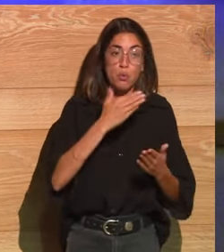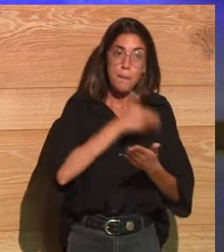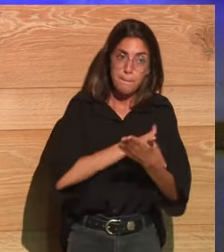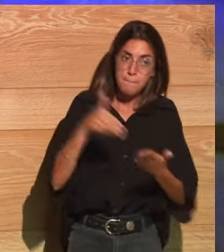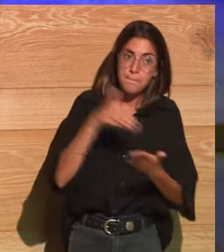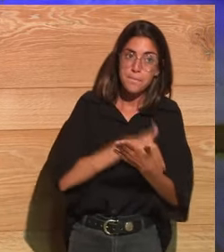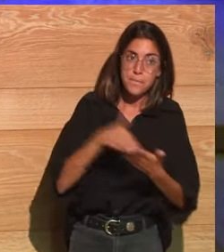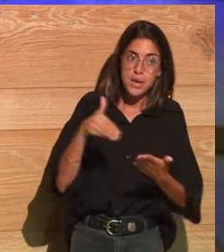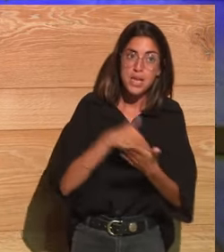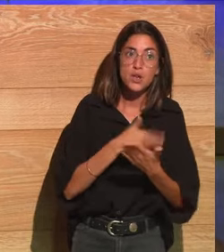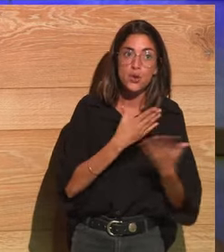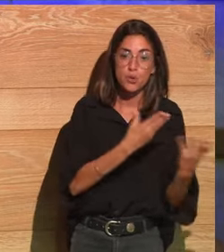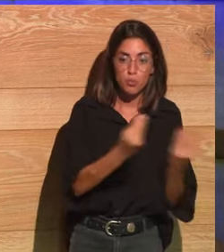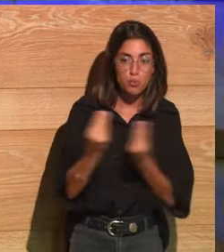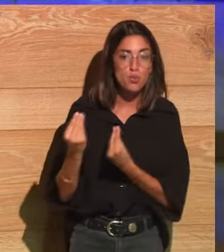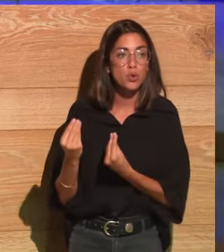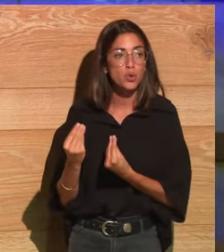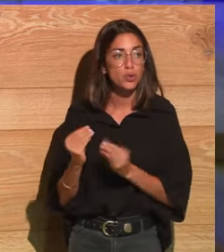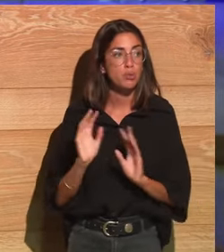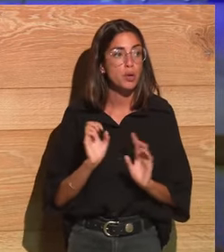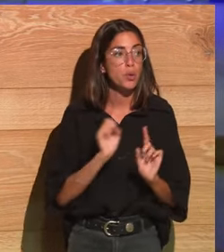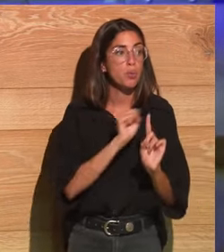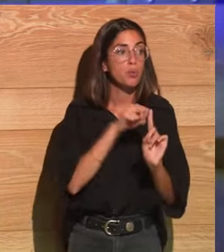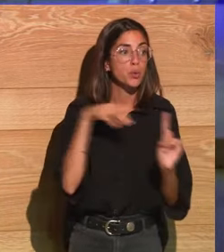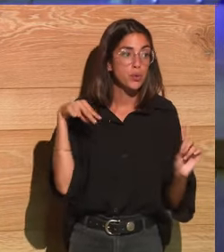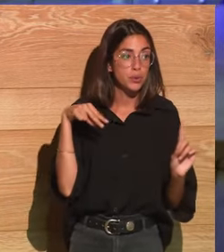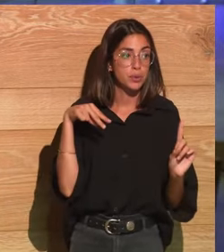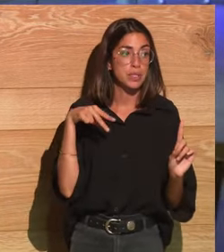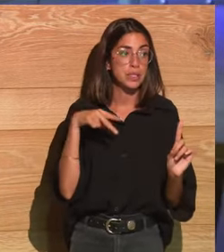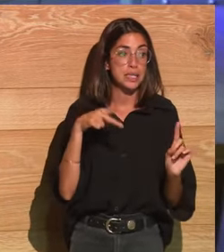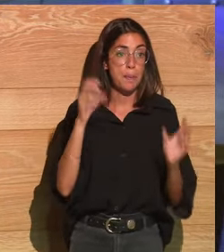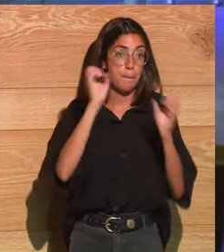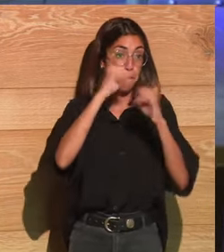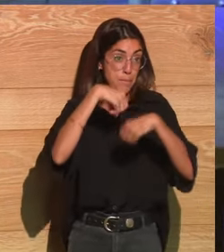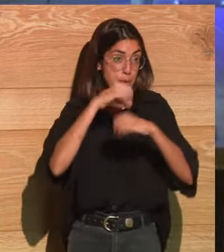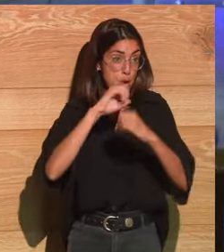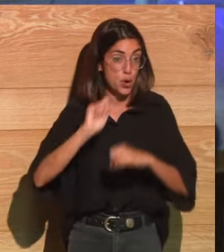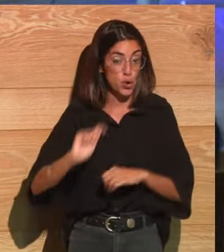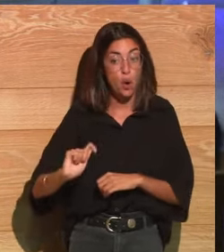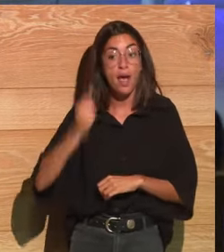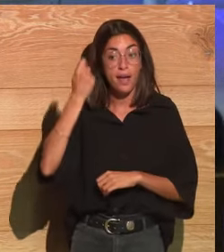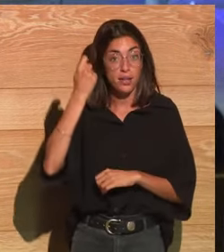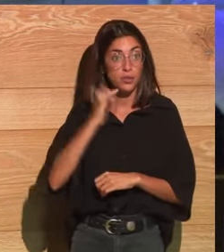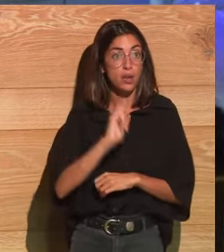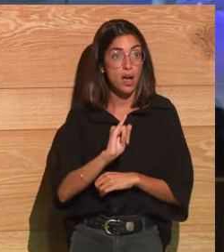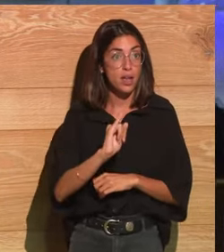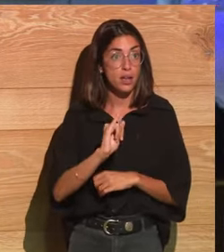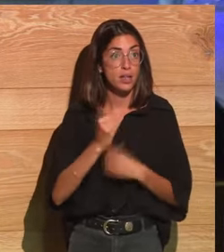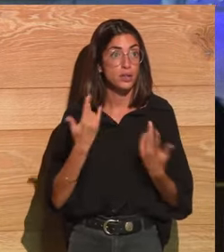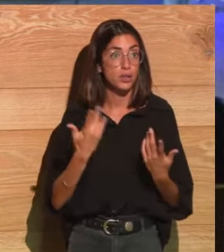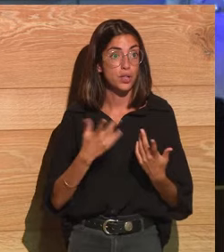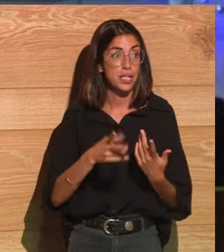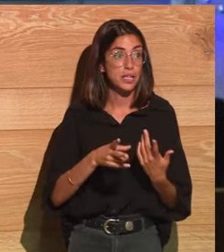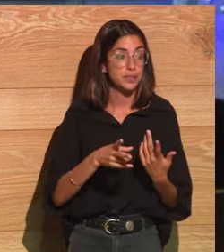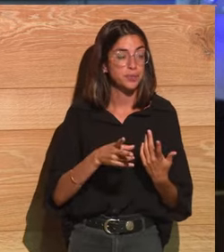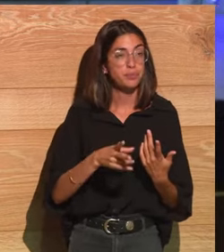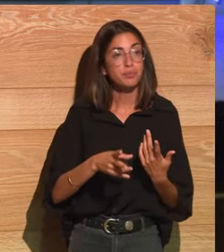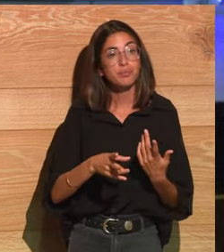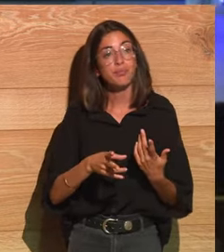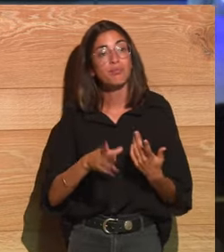especie, desde el punto de vista biológico, muy exitosa. O sea, la enfermedad no